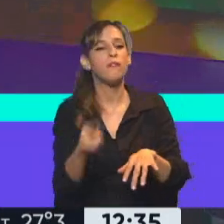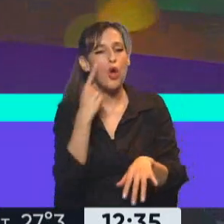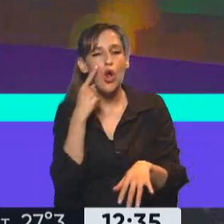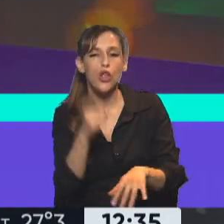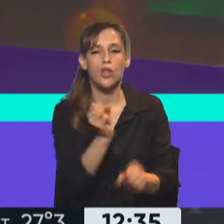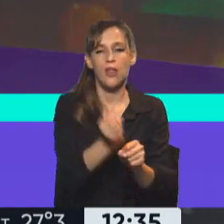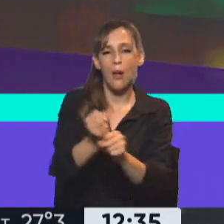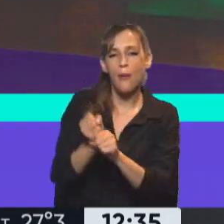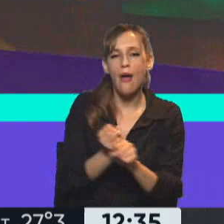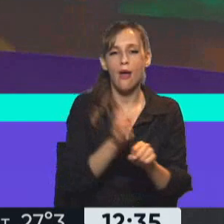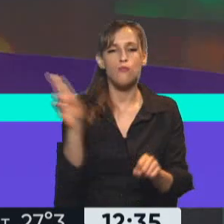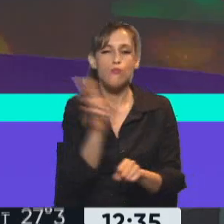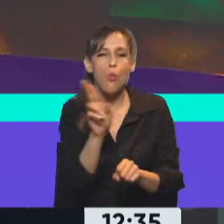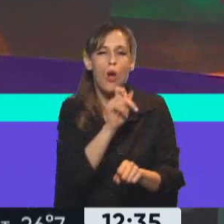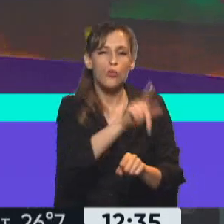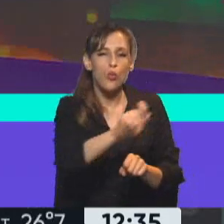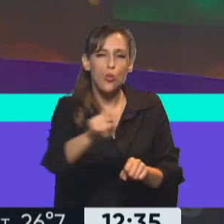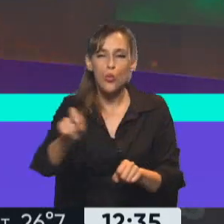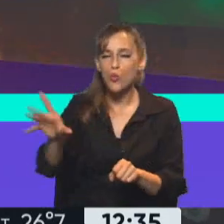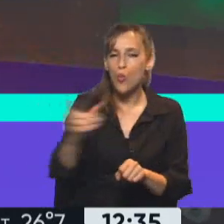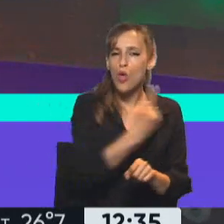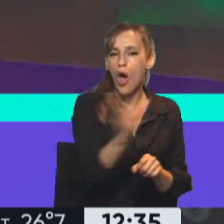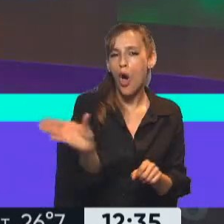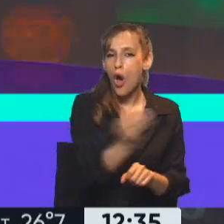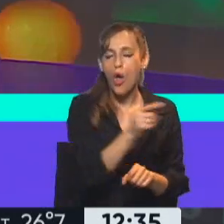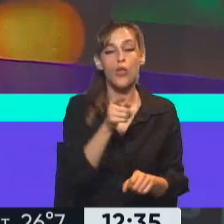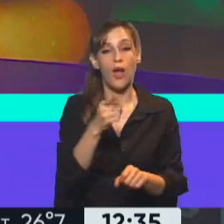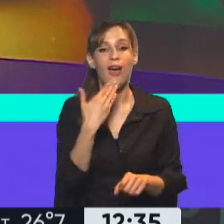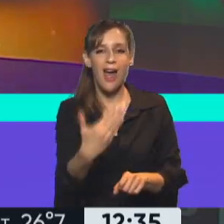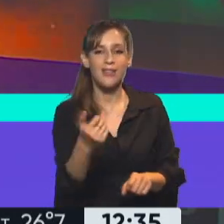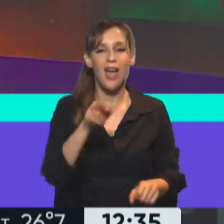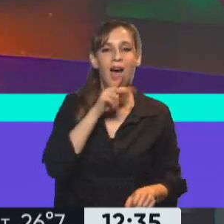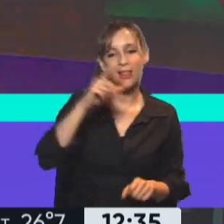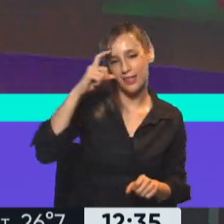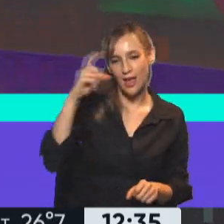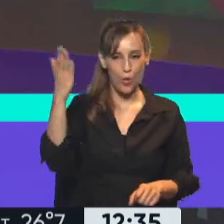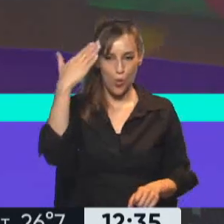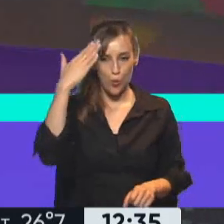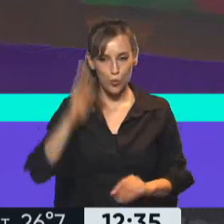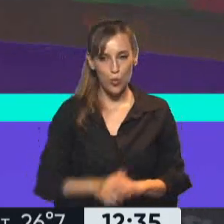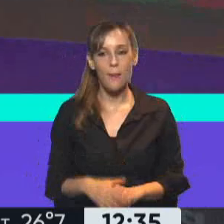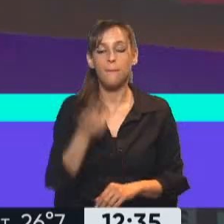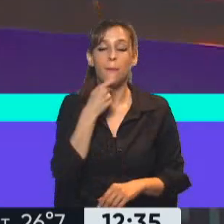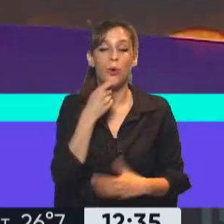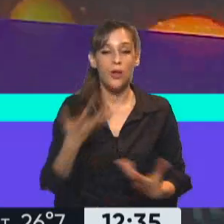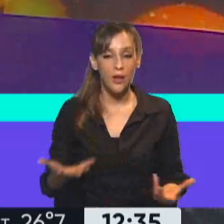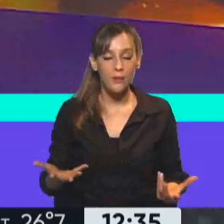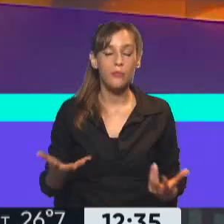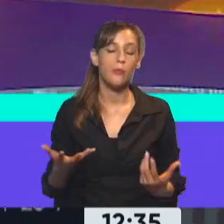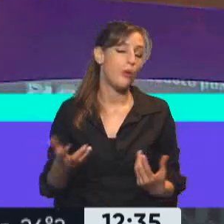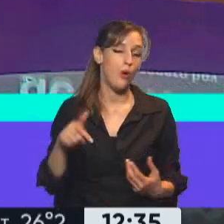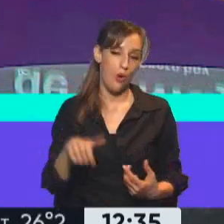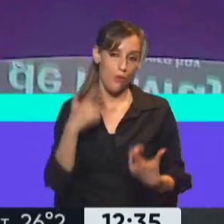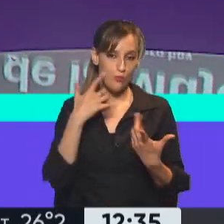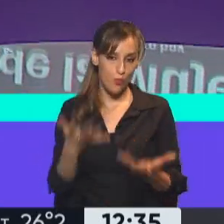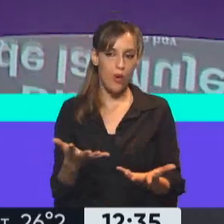de técnicas, de artistas, de inspiradoras, de mujeres que se manifiestan a través del arte y la cultura, como por ejemplo algunas de las invitaciones que tenemos para